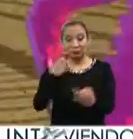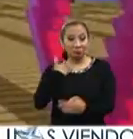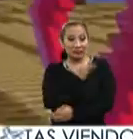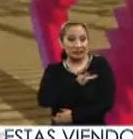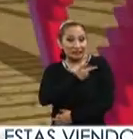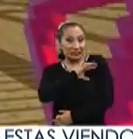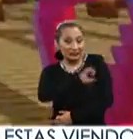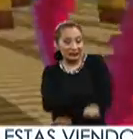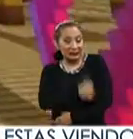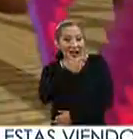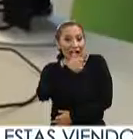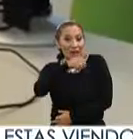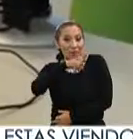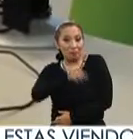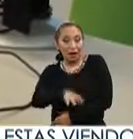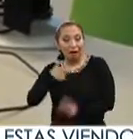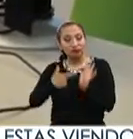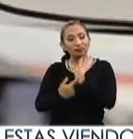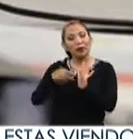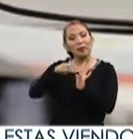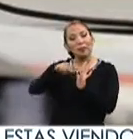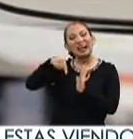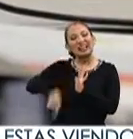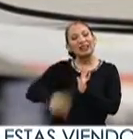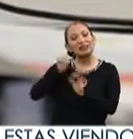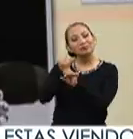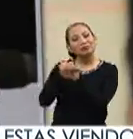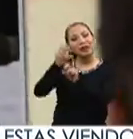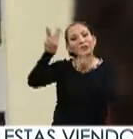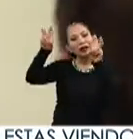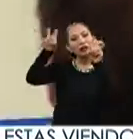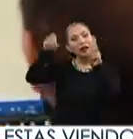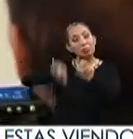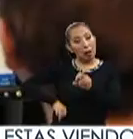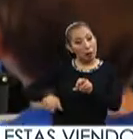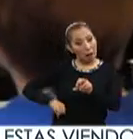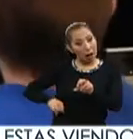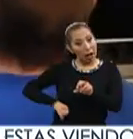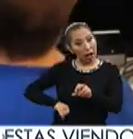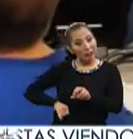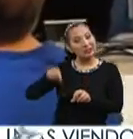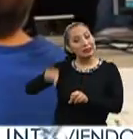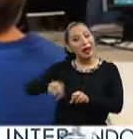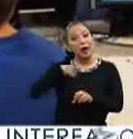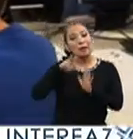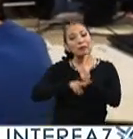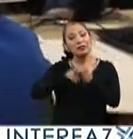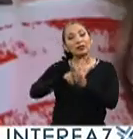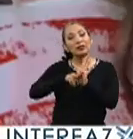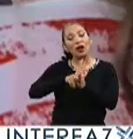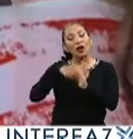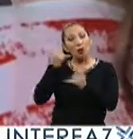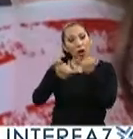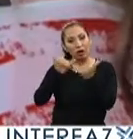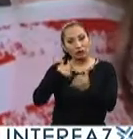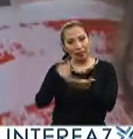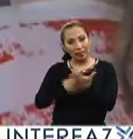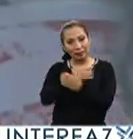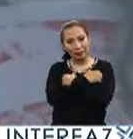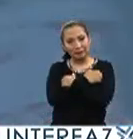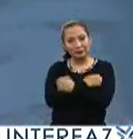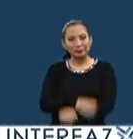gamers, Memo de Gante nos presenta en el estudio su reportaje sobre un interesante tema, los videojuegos en la